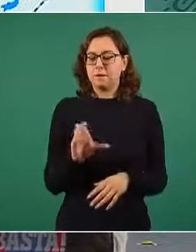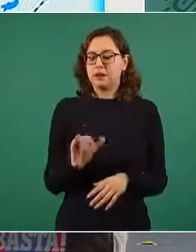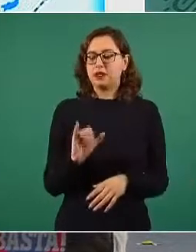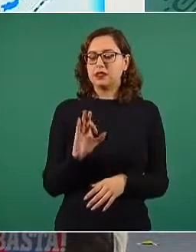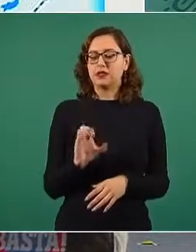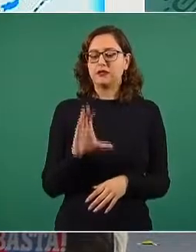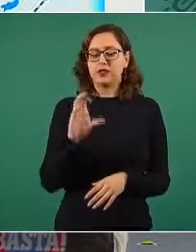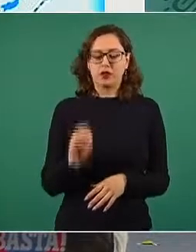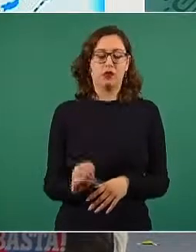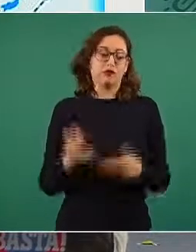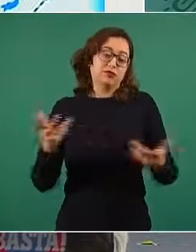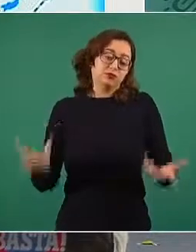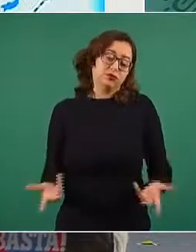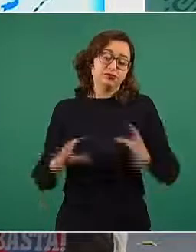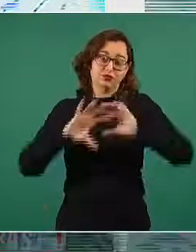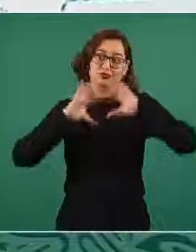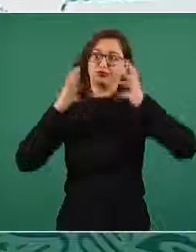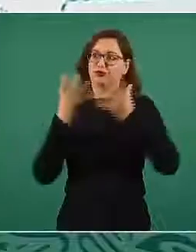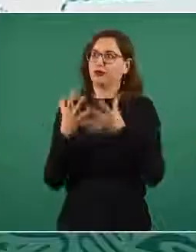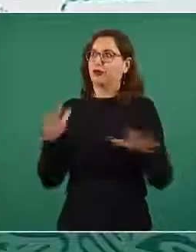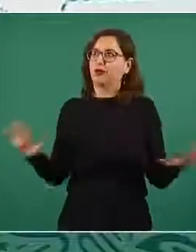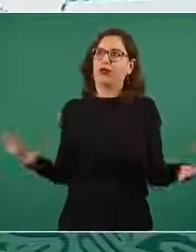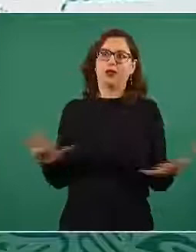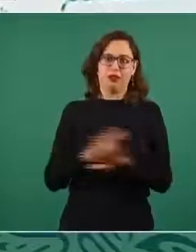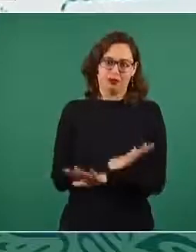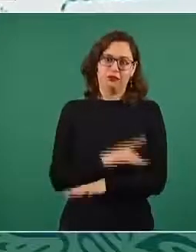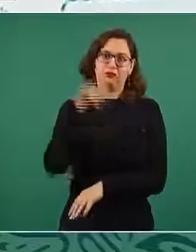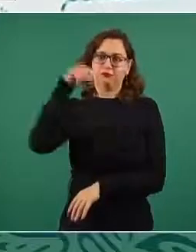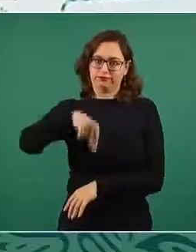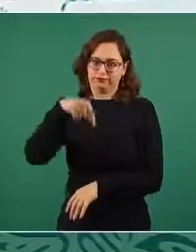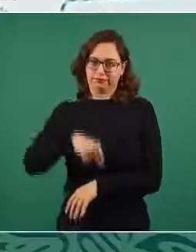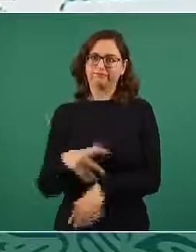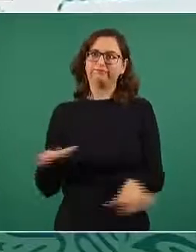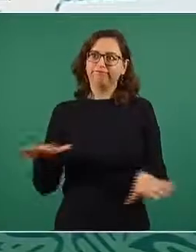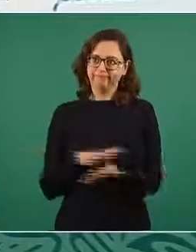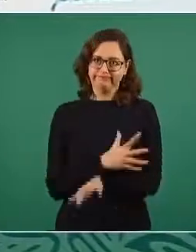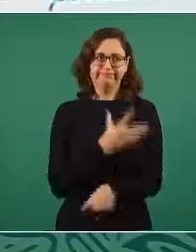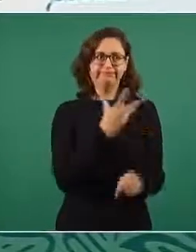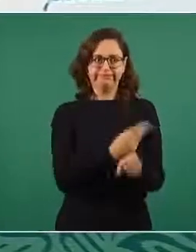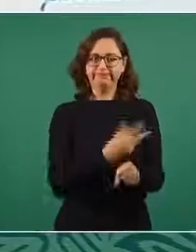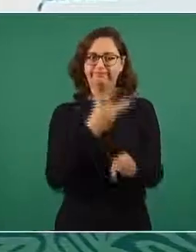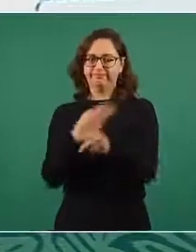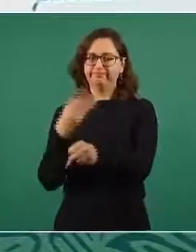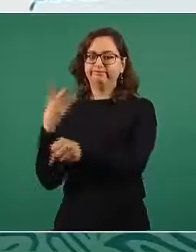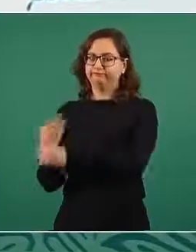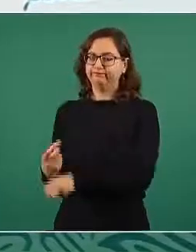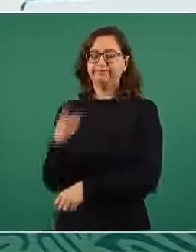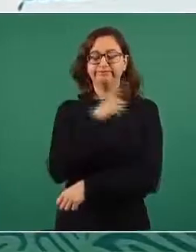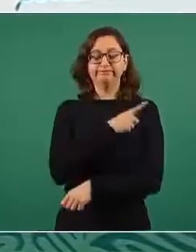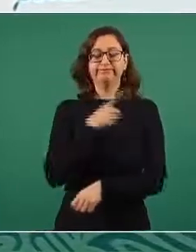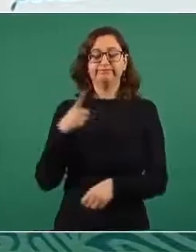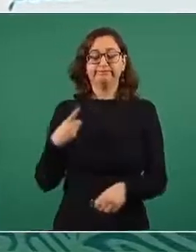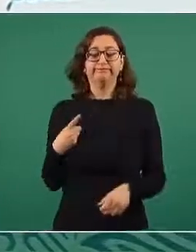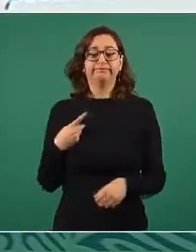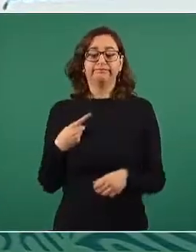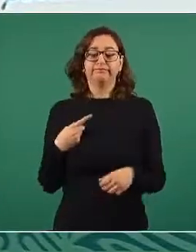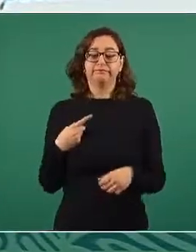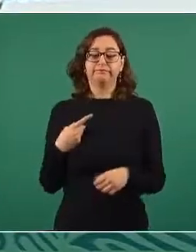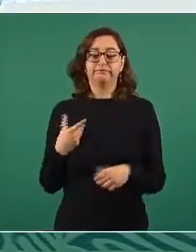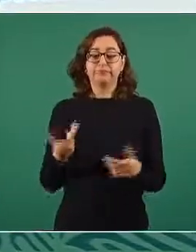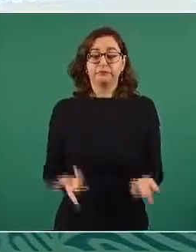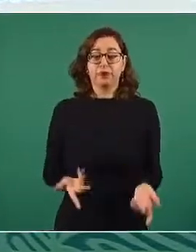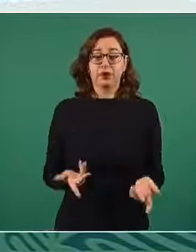dado en el mundo. Les decía, pues Pearson hizo estos puertos, no